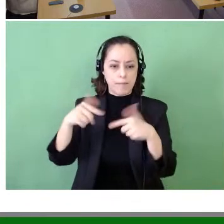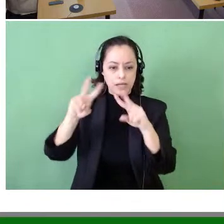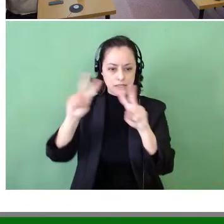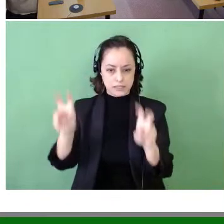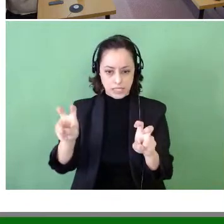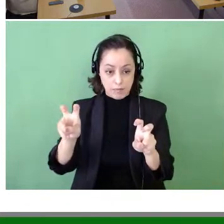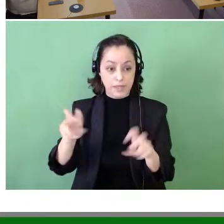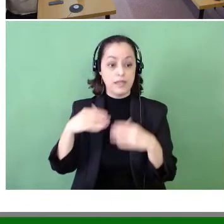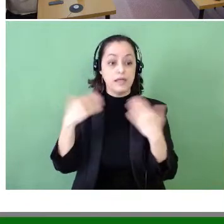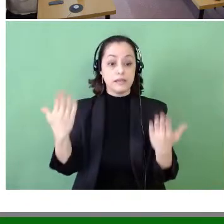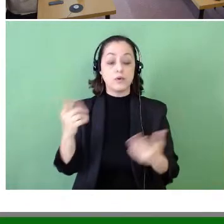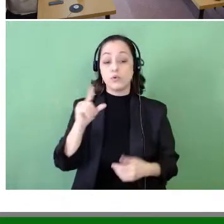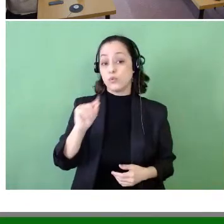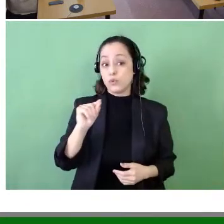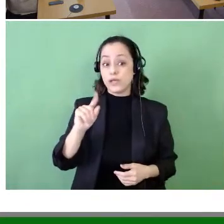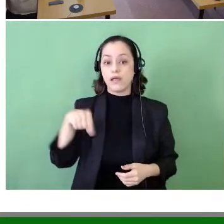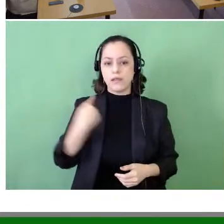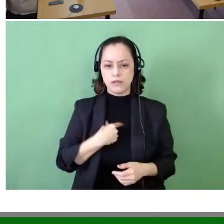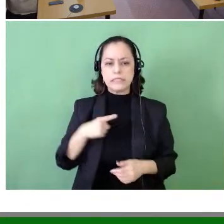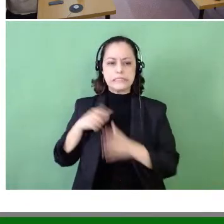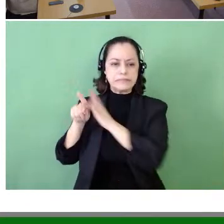entonces